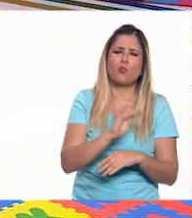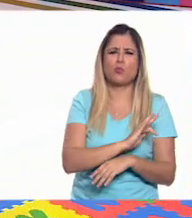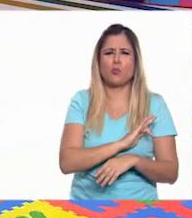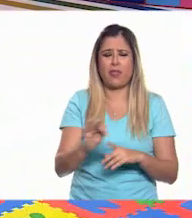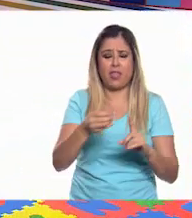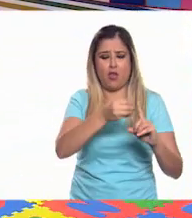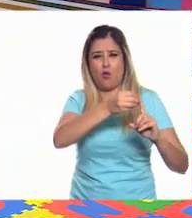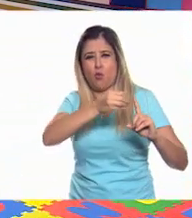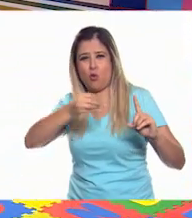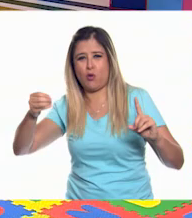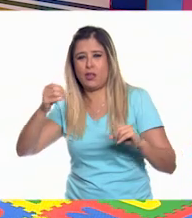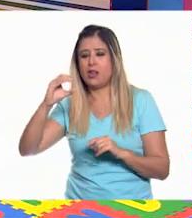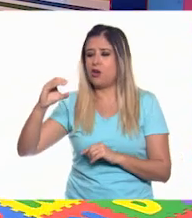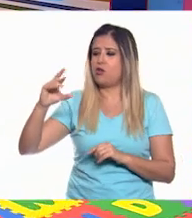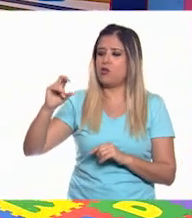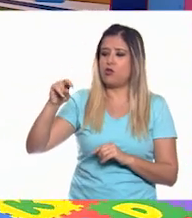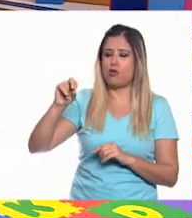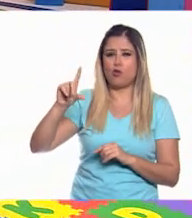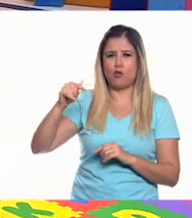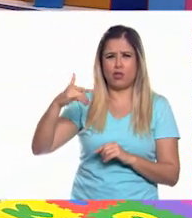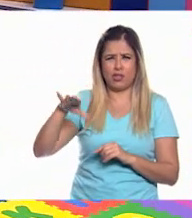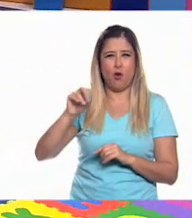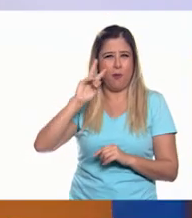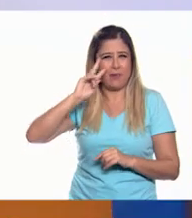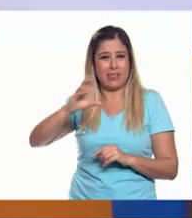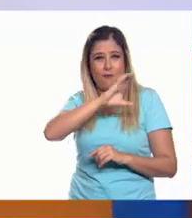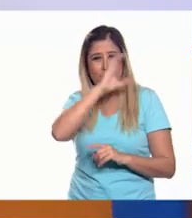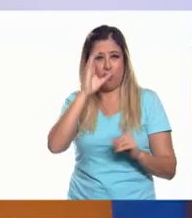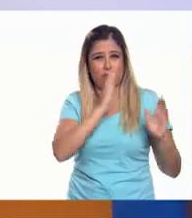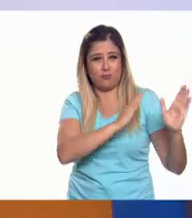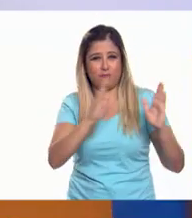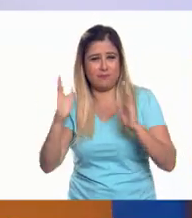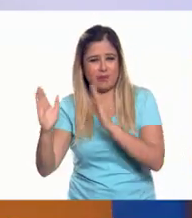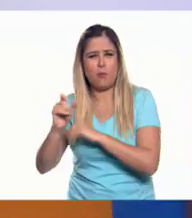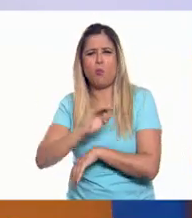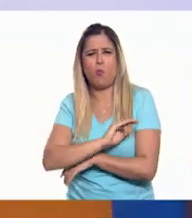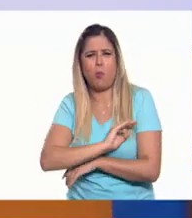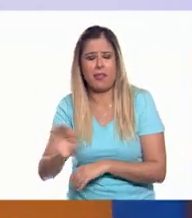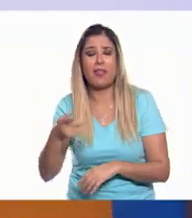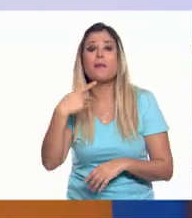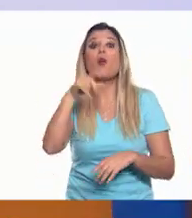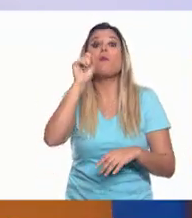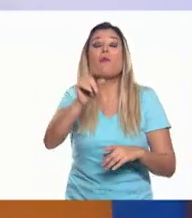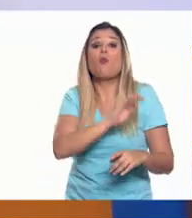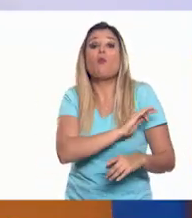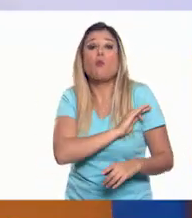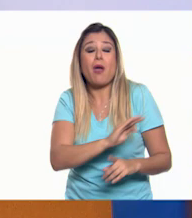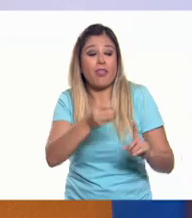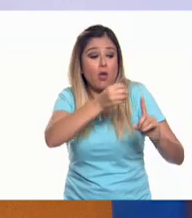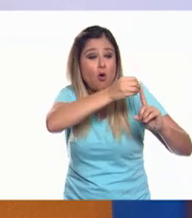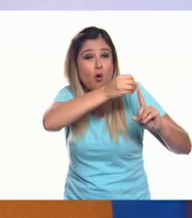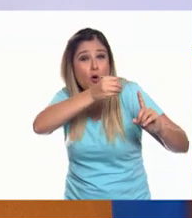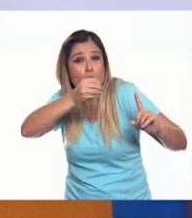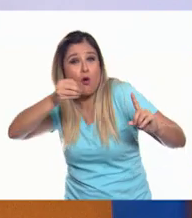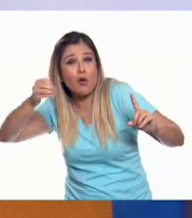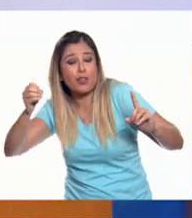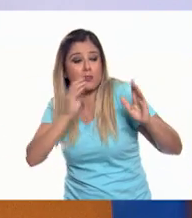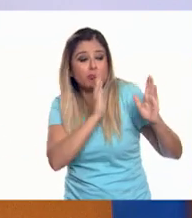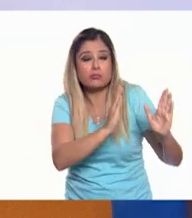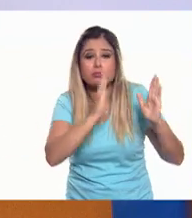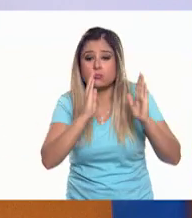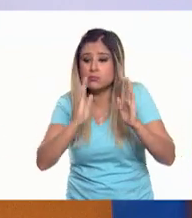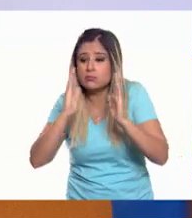el orden cronológico sea de fotografías, como lo acabamos de ver, uh-huh. pero también puede haber un orden cronológico en el momento en cómo contamos